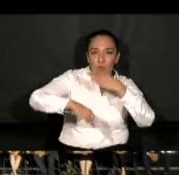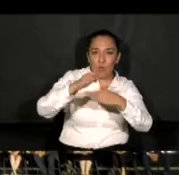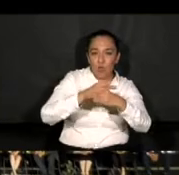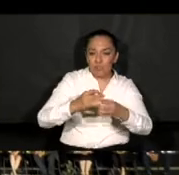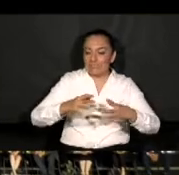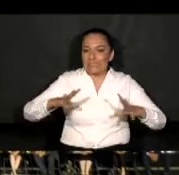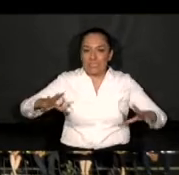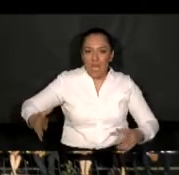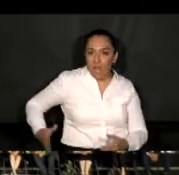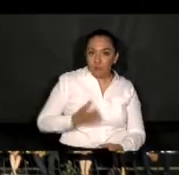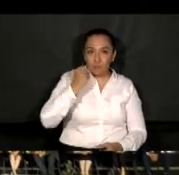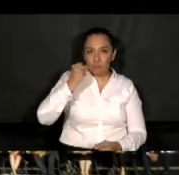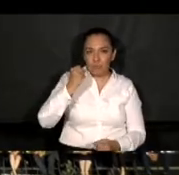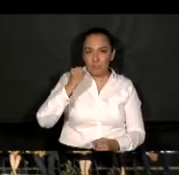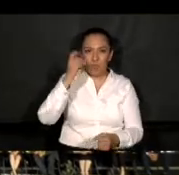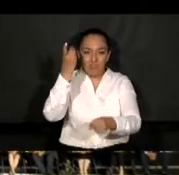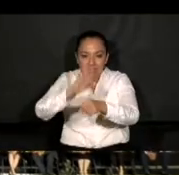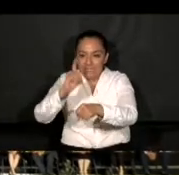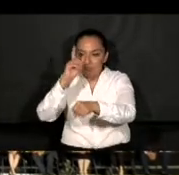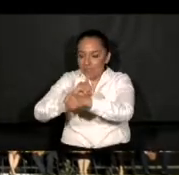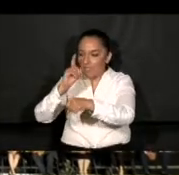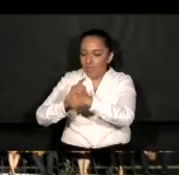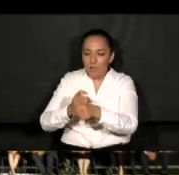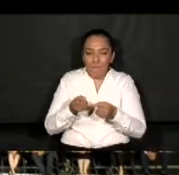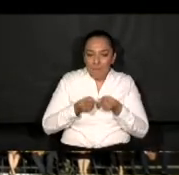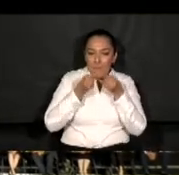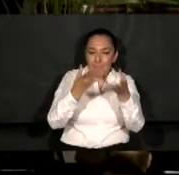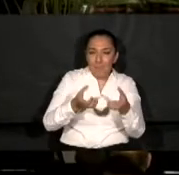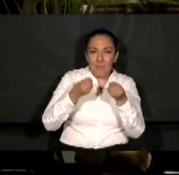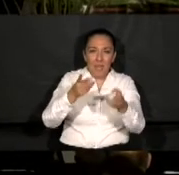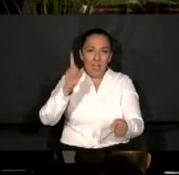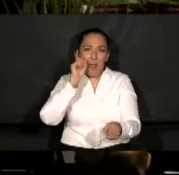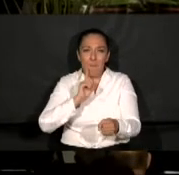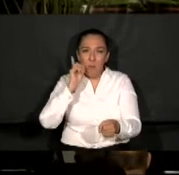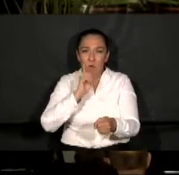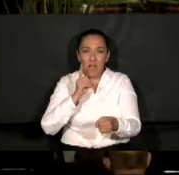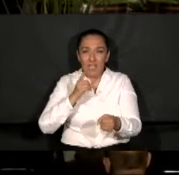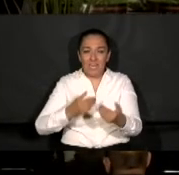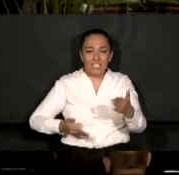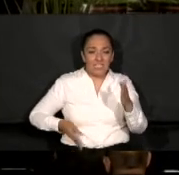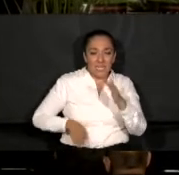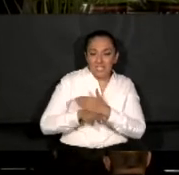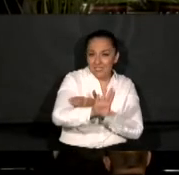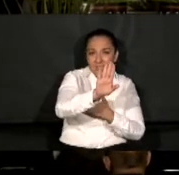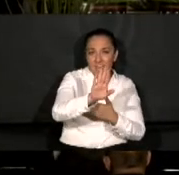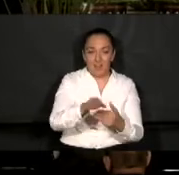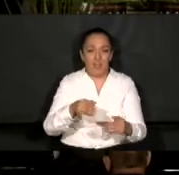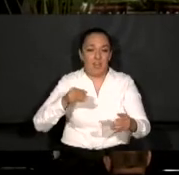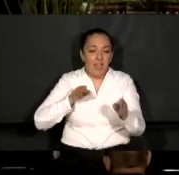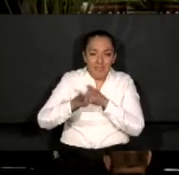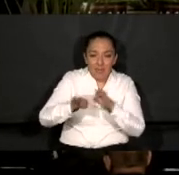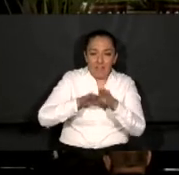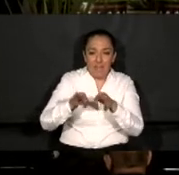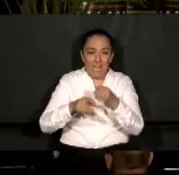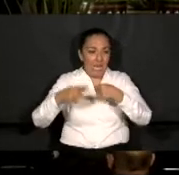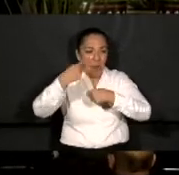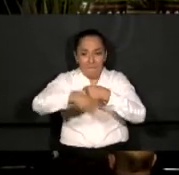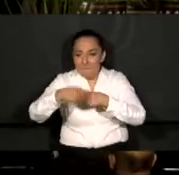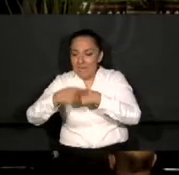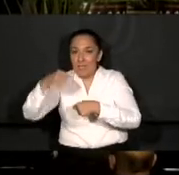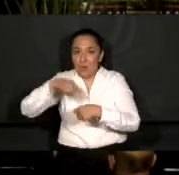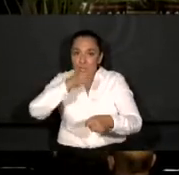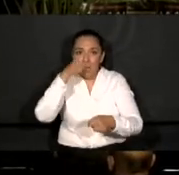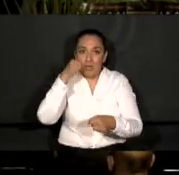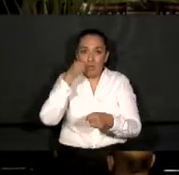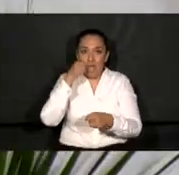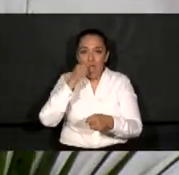nuestro esfuerzo diario a miles de mujeres que salen a trabajar desde la madrugada sorteando peligros y llevar el